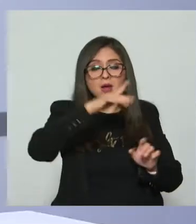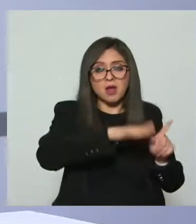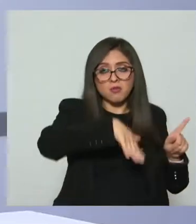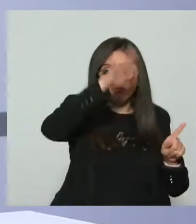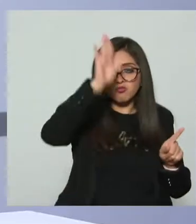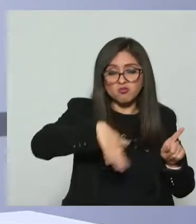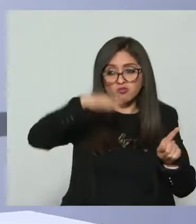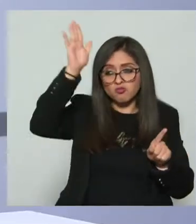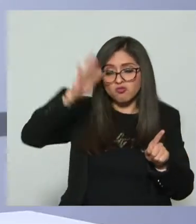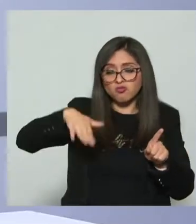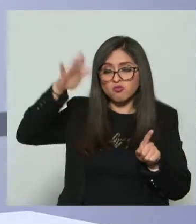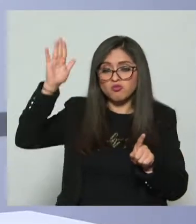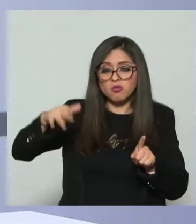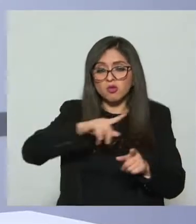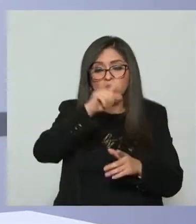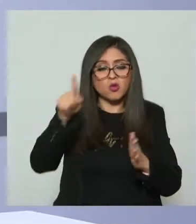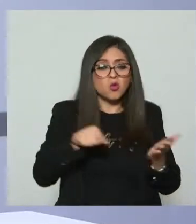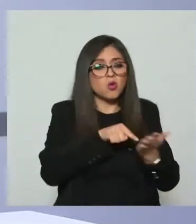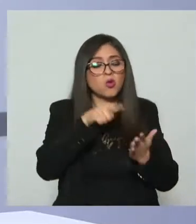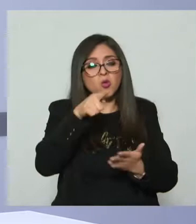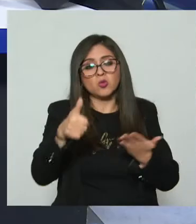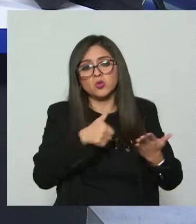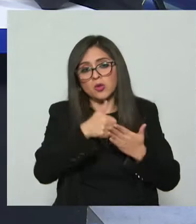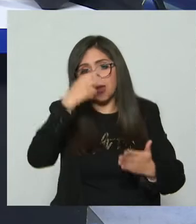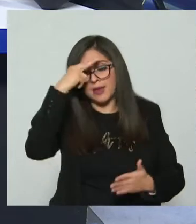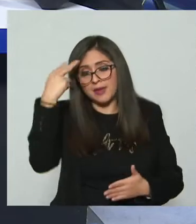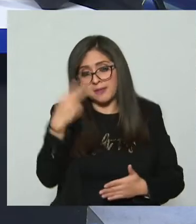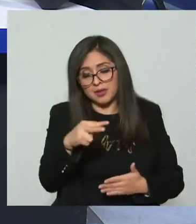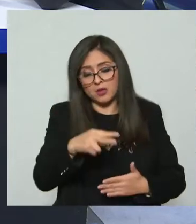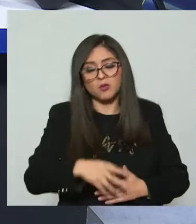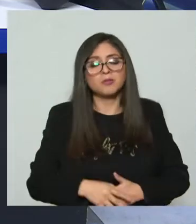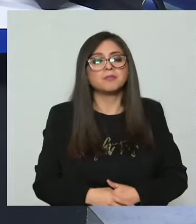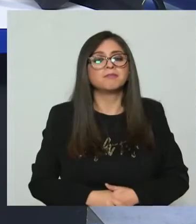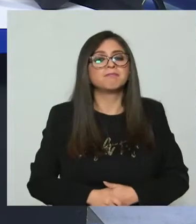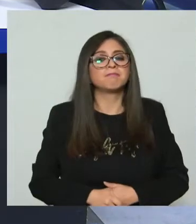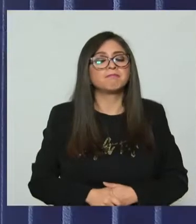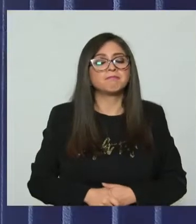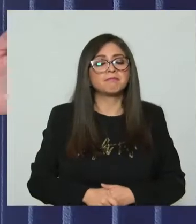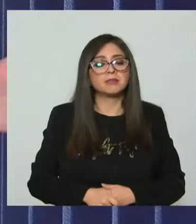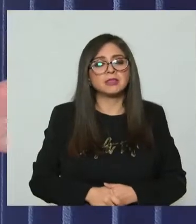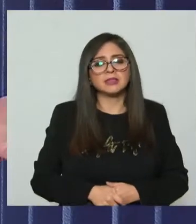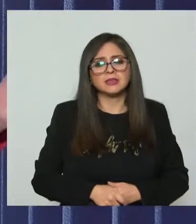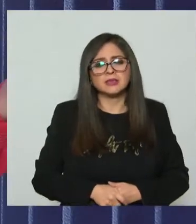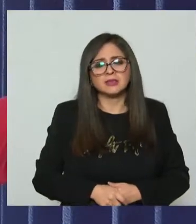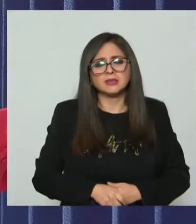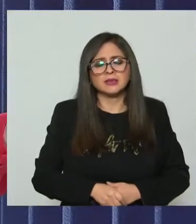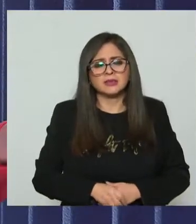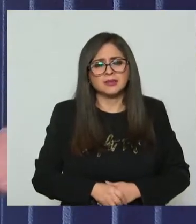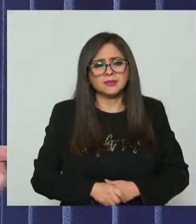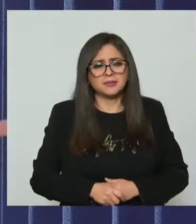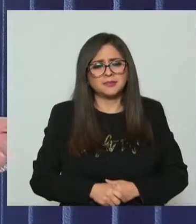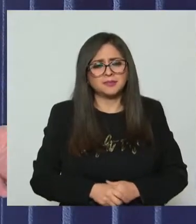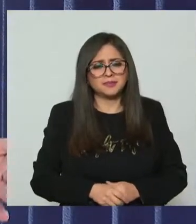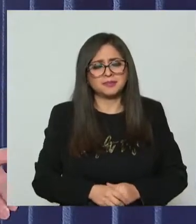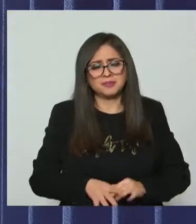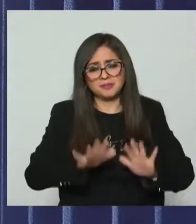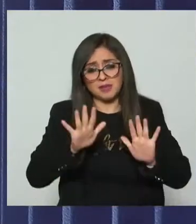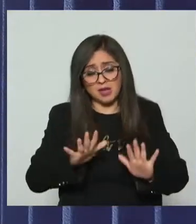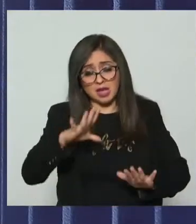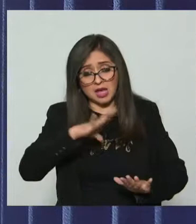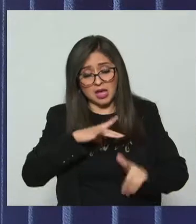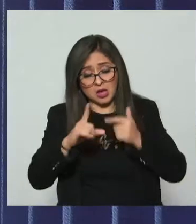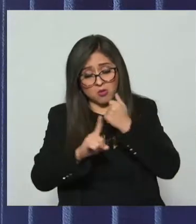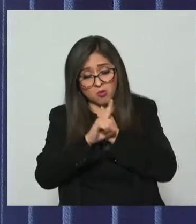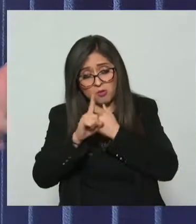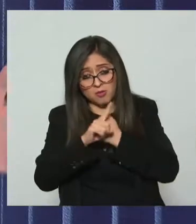para la ciudad. Y con toda la polémica que ello guarda, a propósito, tu bancada, hay un problema ahí. A